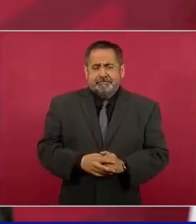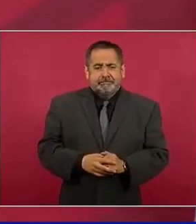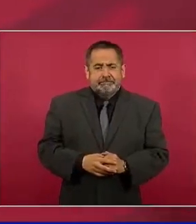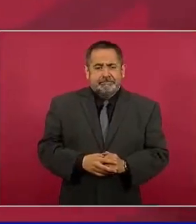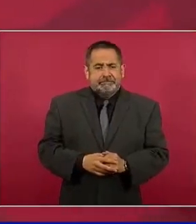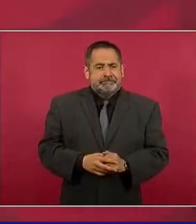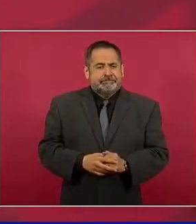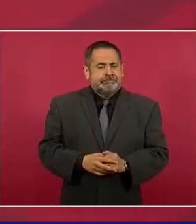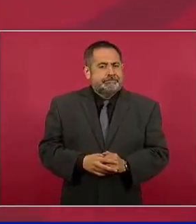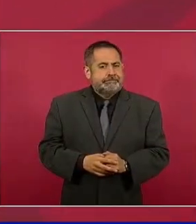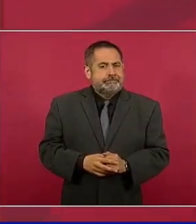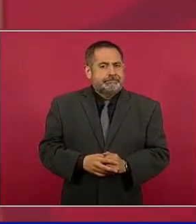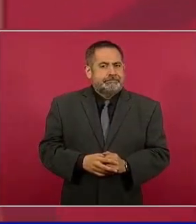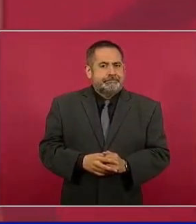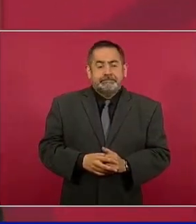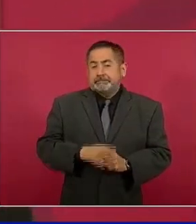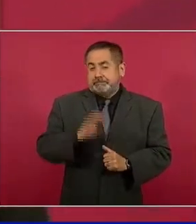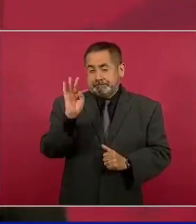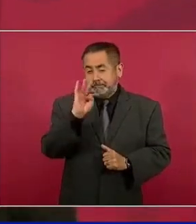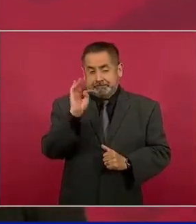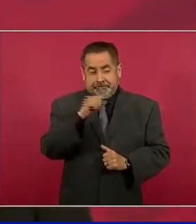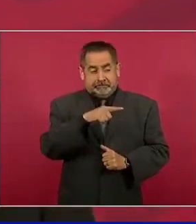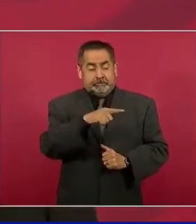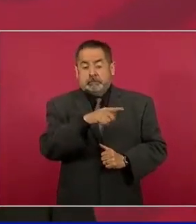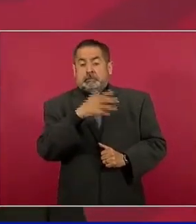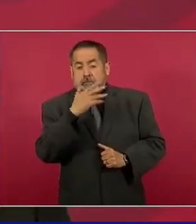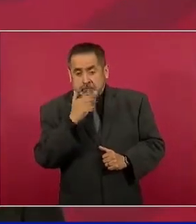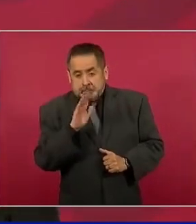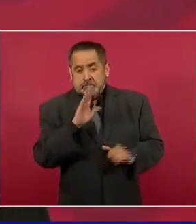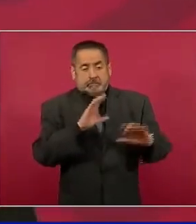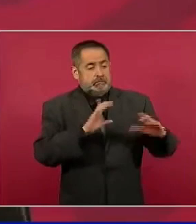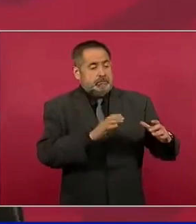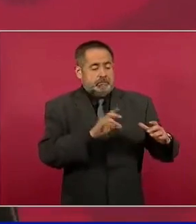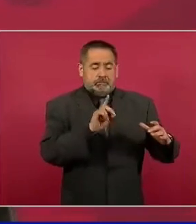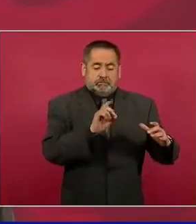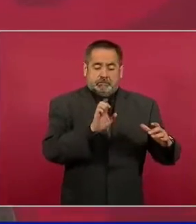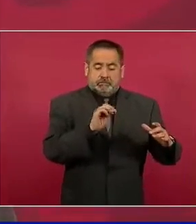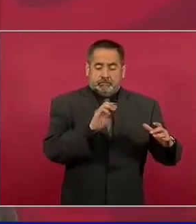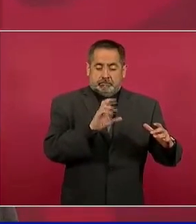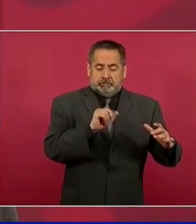si son demócratas calculadores,